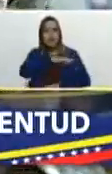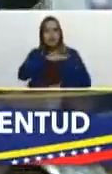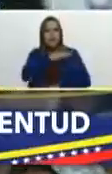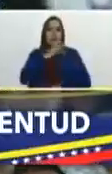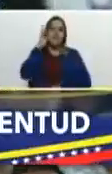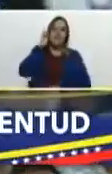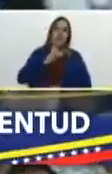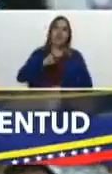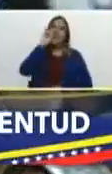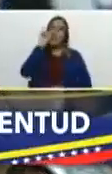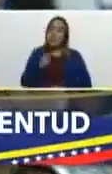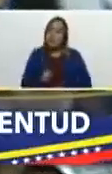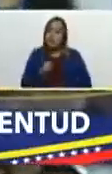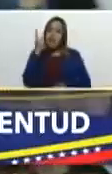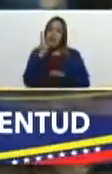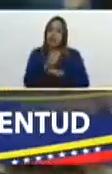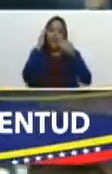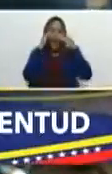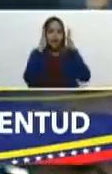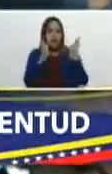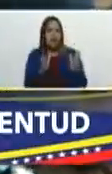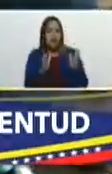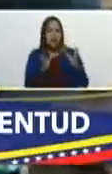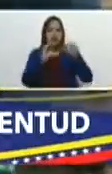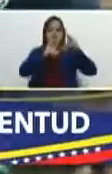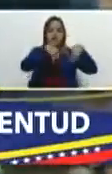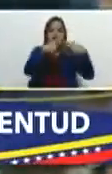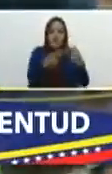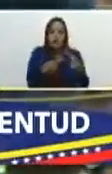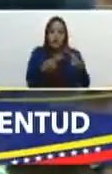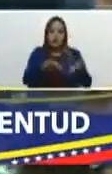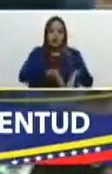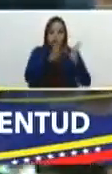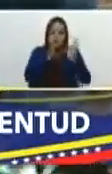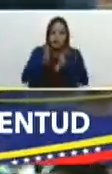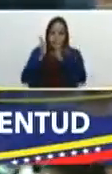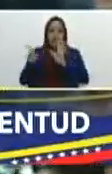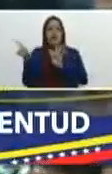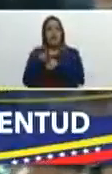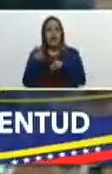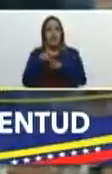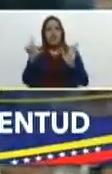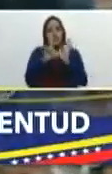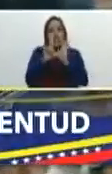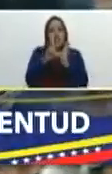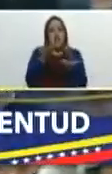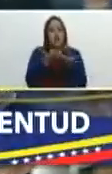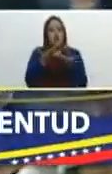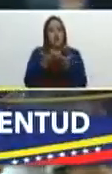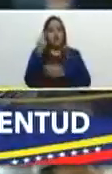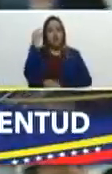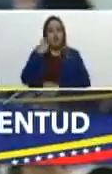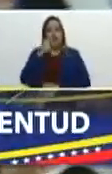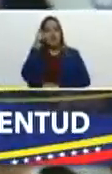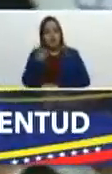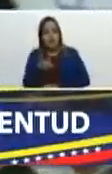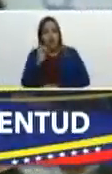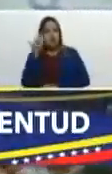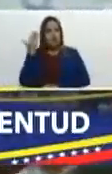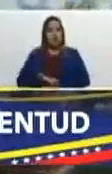bolivarianas, también deban enfocarse para restablecer la infraestructura, también como los liceos y las escuelas bolivarianas, que también es